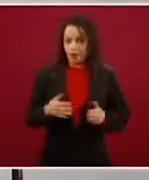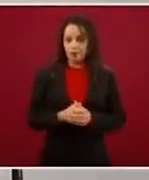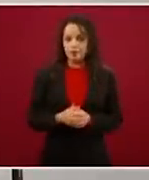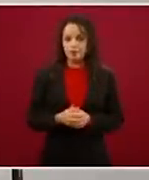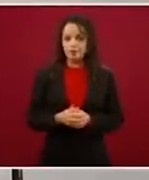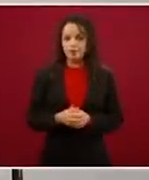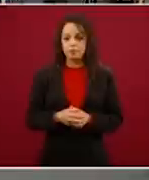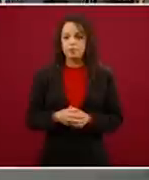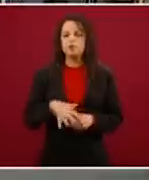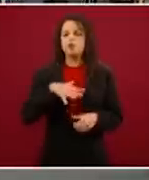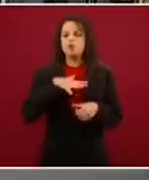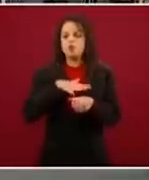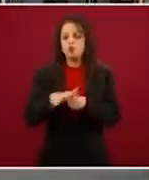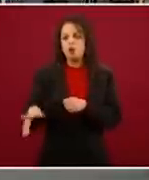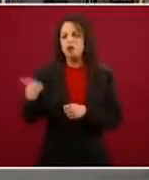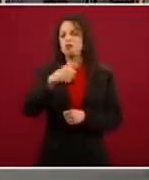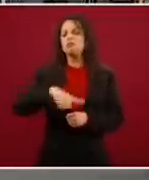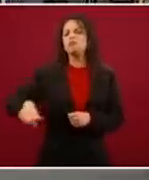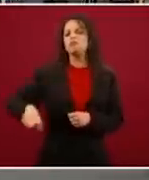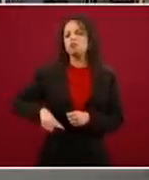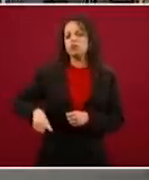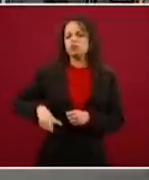¿qué gobierno le ha dado